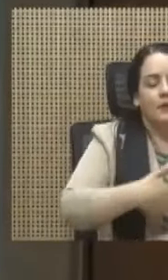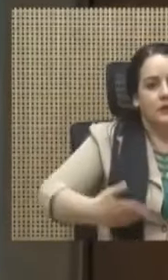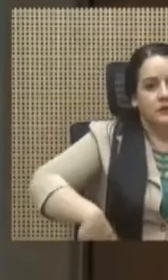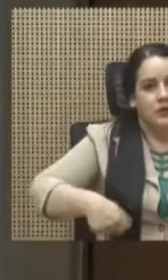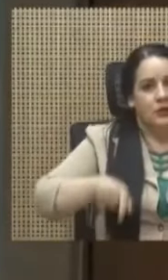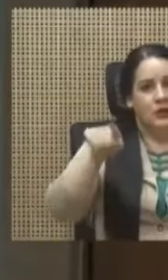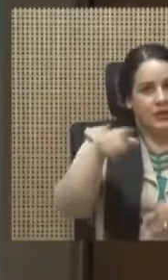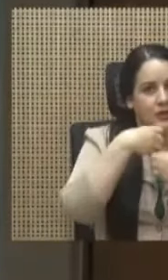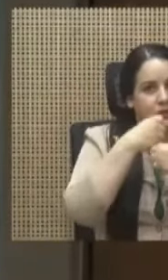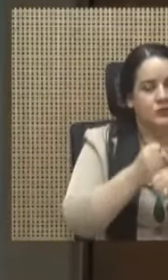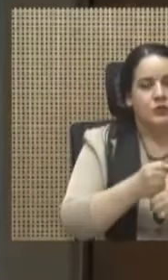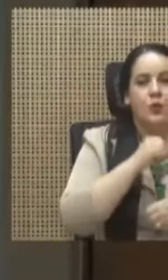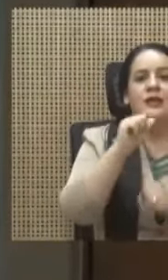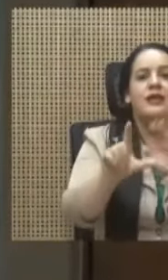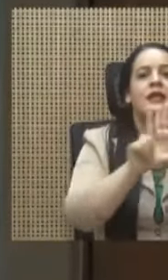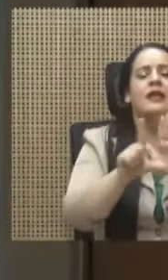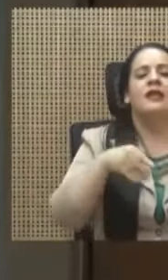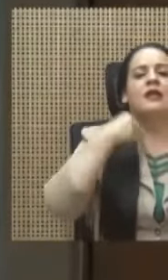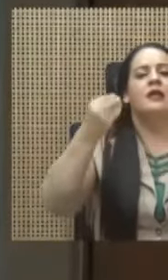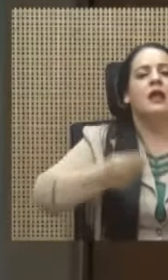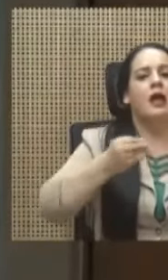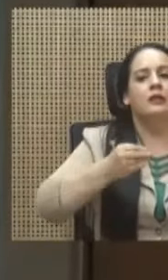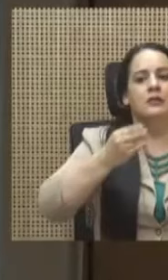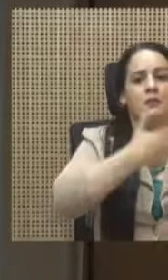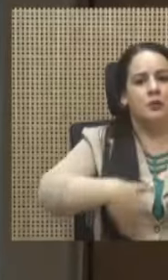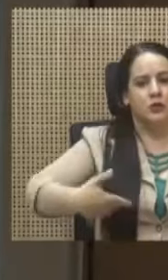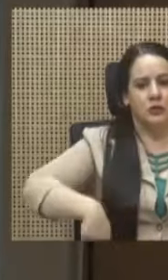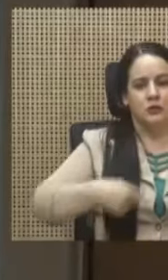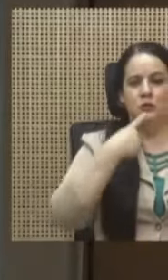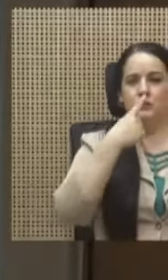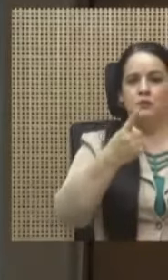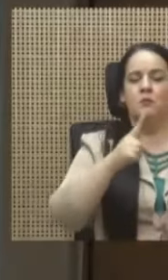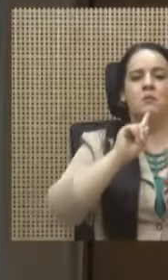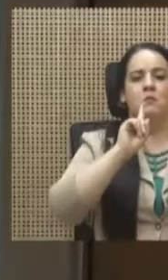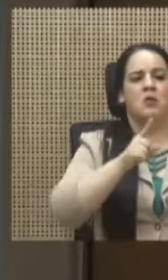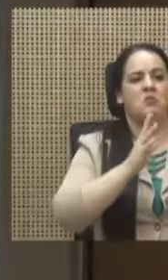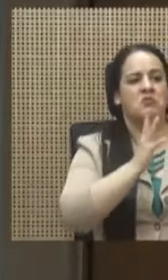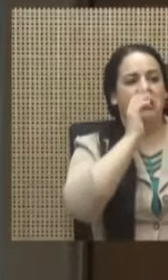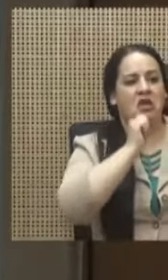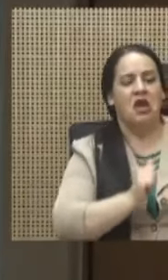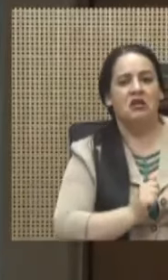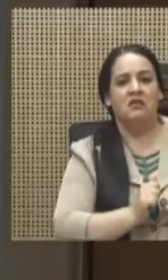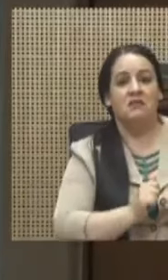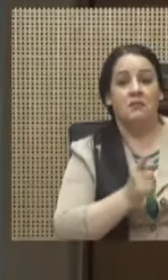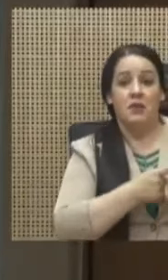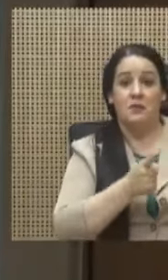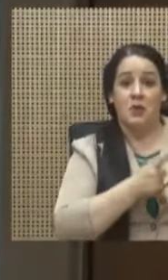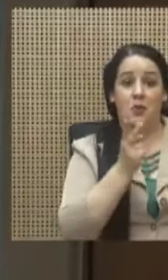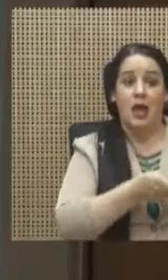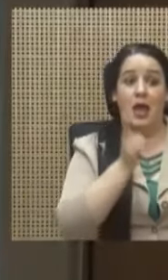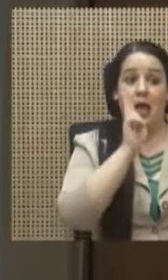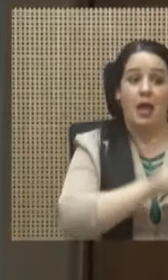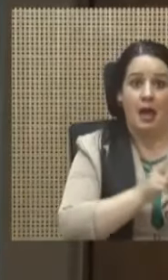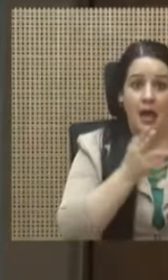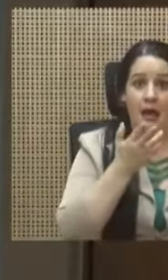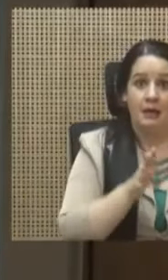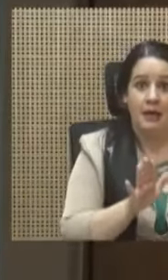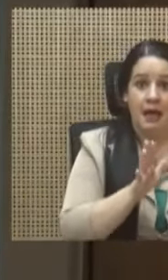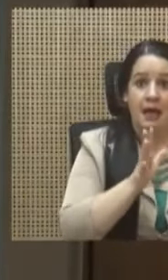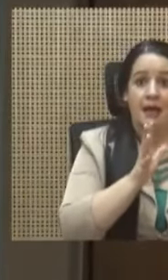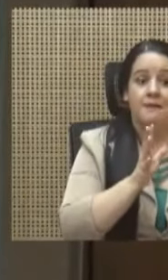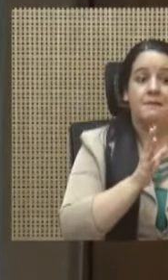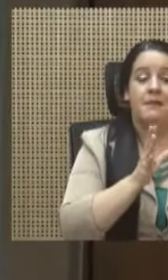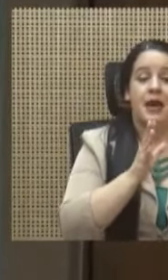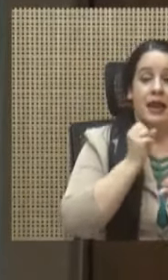ilegal Y entonces qué hace el presidente dice vamos a dejar que esta carambada se adjudique para que se hagan las obras en el aeropuerto de